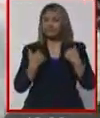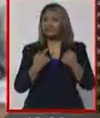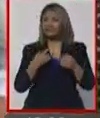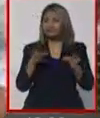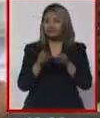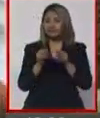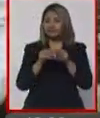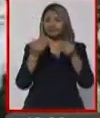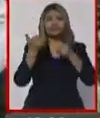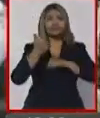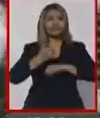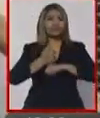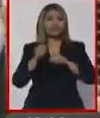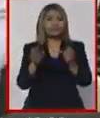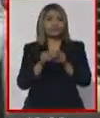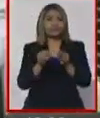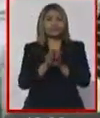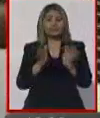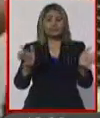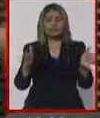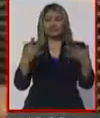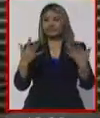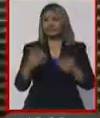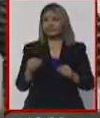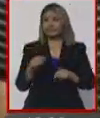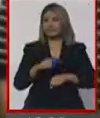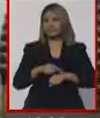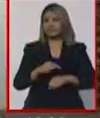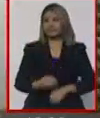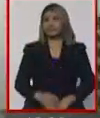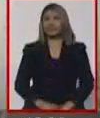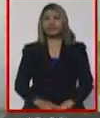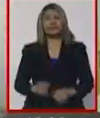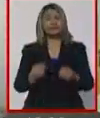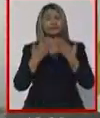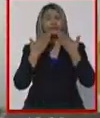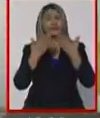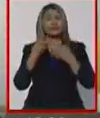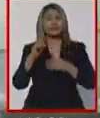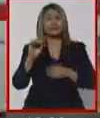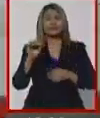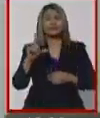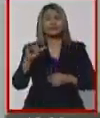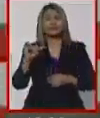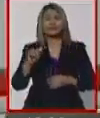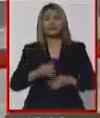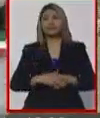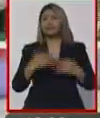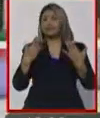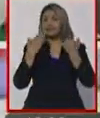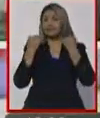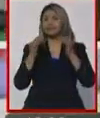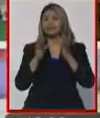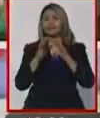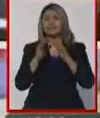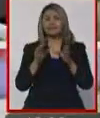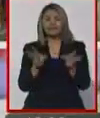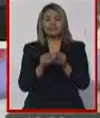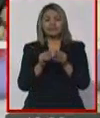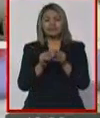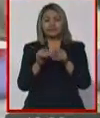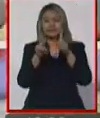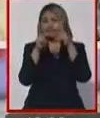dar a la Asamblea aquí en esta audiencia pública realizada en esta jornada. Muchísimas gracias, Rolly. Ahí está la información en vivo desde la